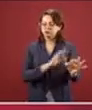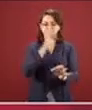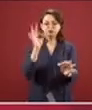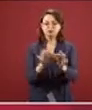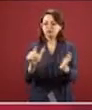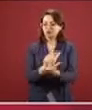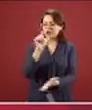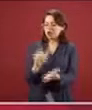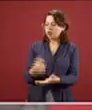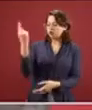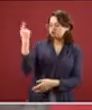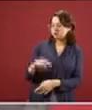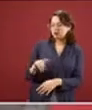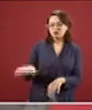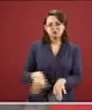por ley,